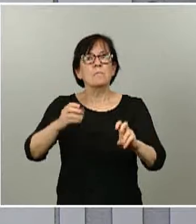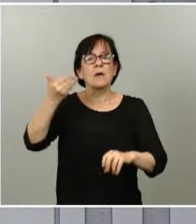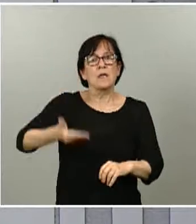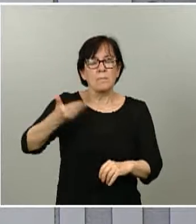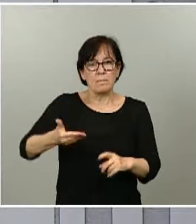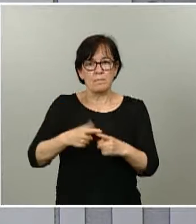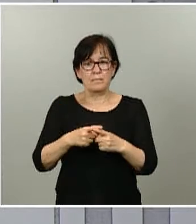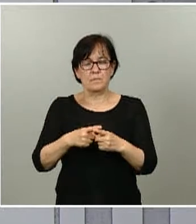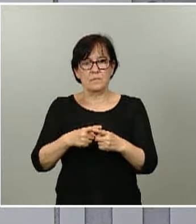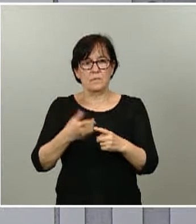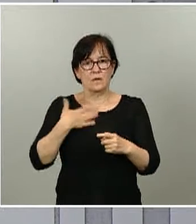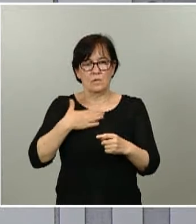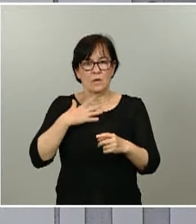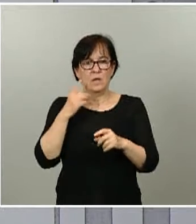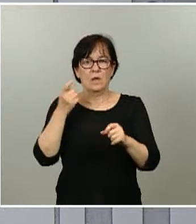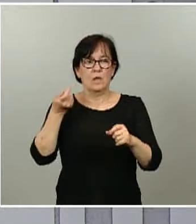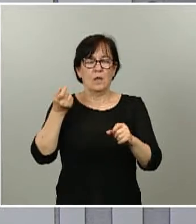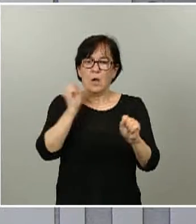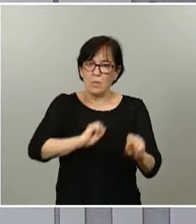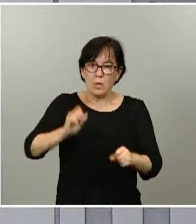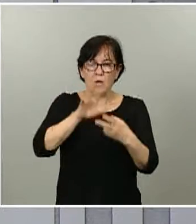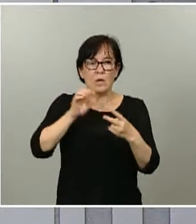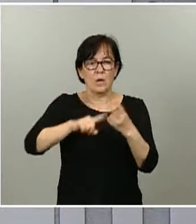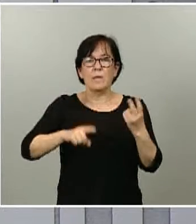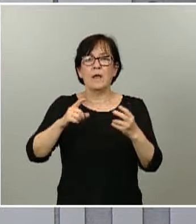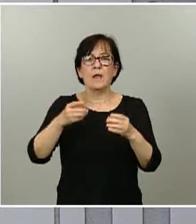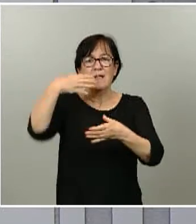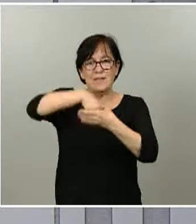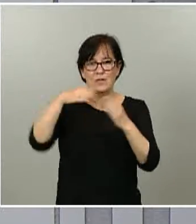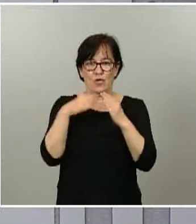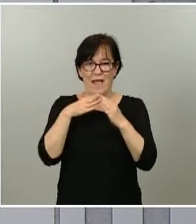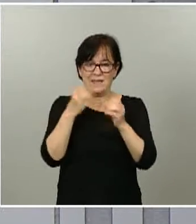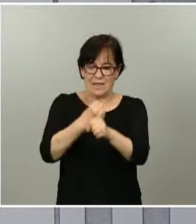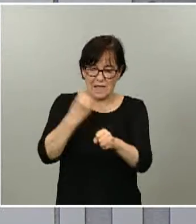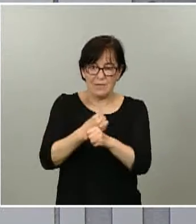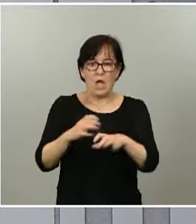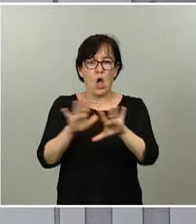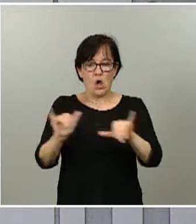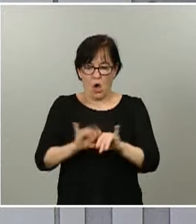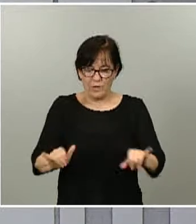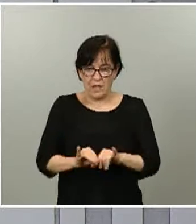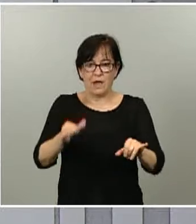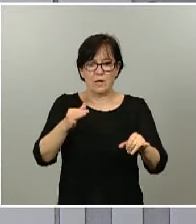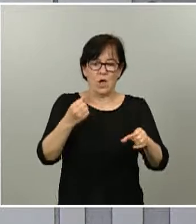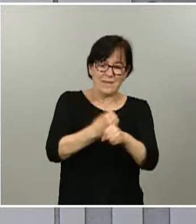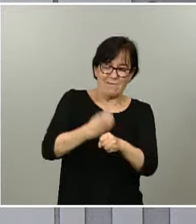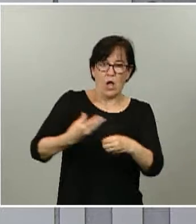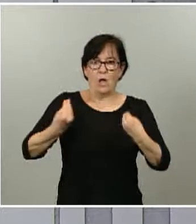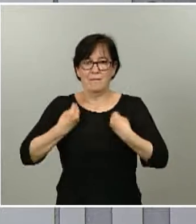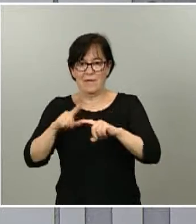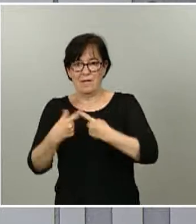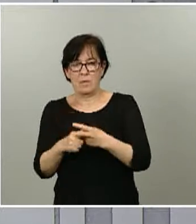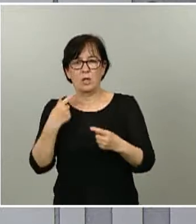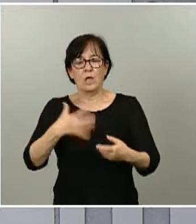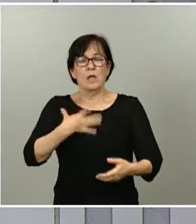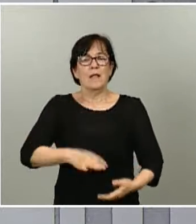protección de los trabajadores, en temas como el teletrabajo, la conciliación del trabajo y la vida familiar, o la capacidad también